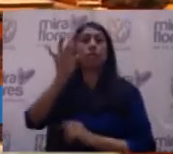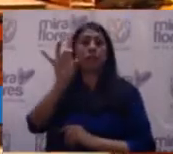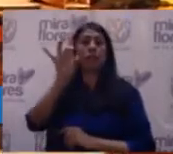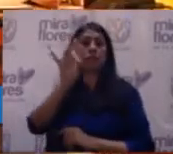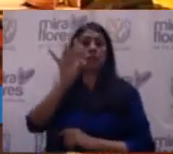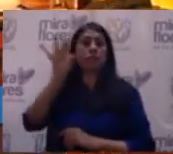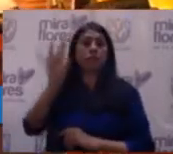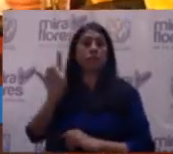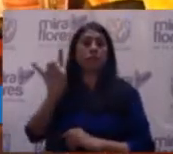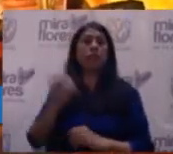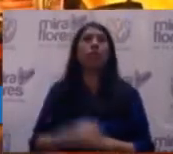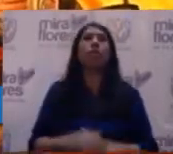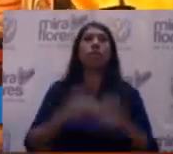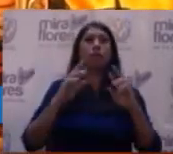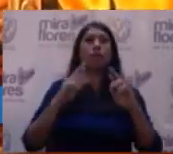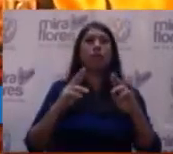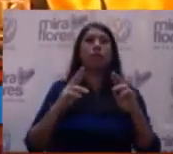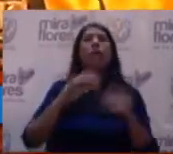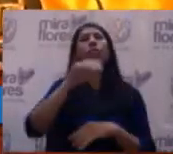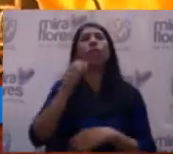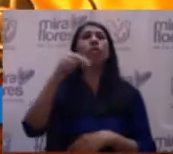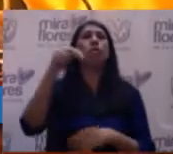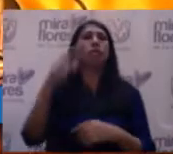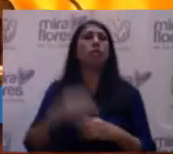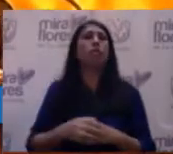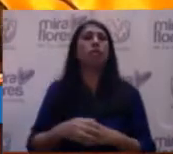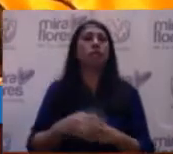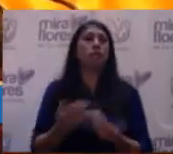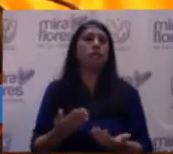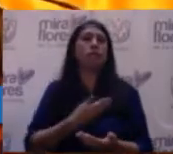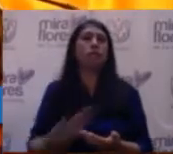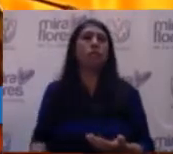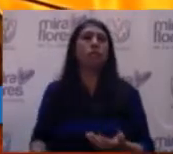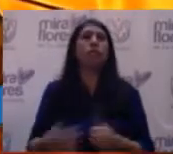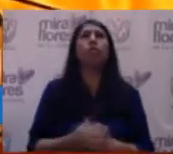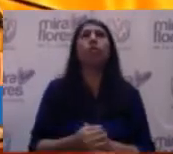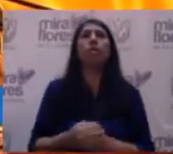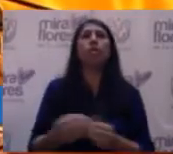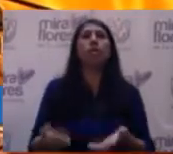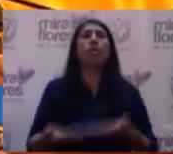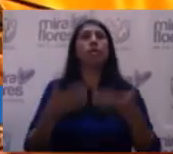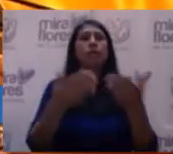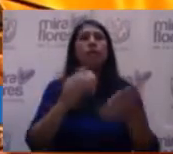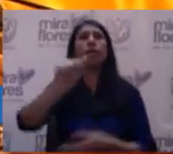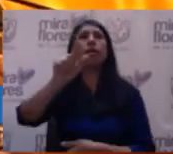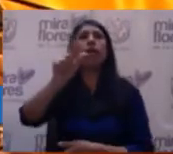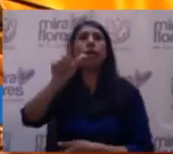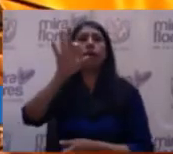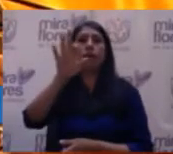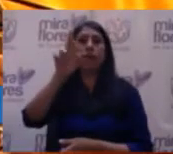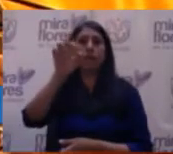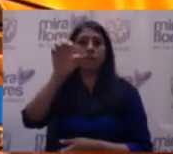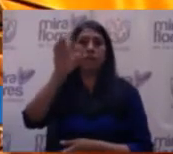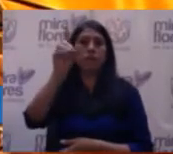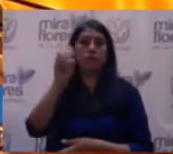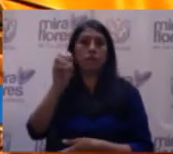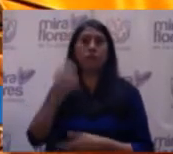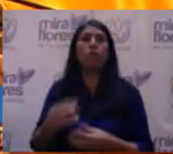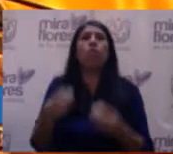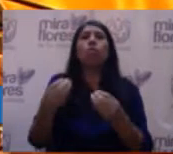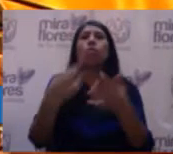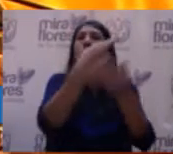177-2007 del Jurado Nacional de Elecciones, que resuelve dejar sin efecto la credencial otorgada a Alfredo Guillermo Régulo Sousa Locio como